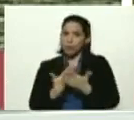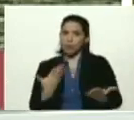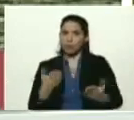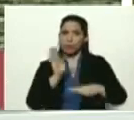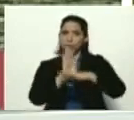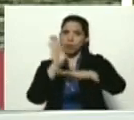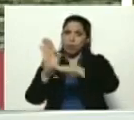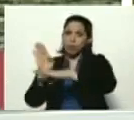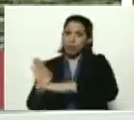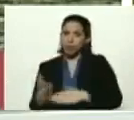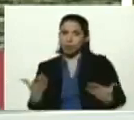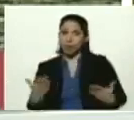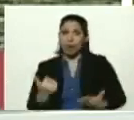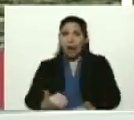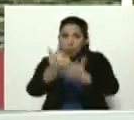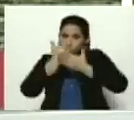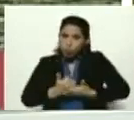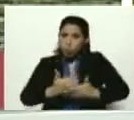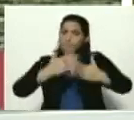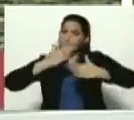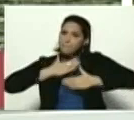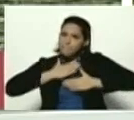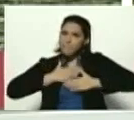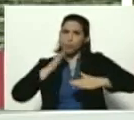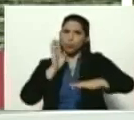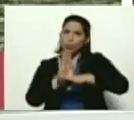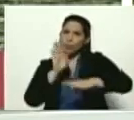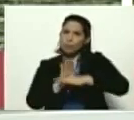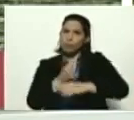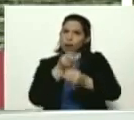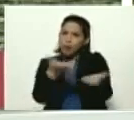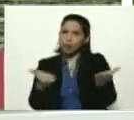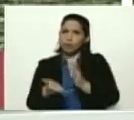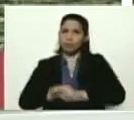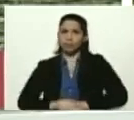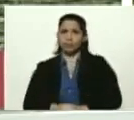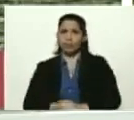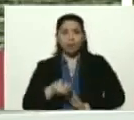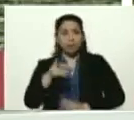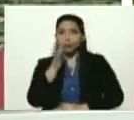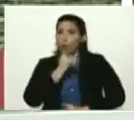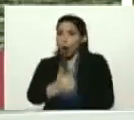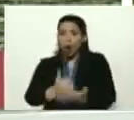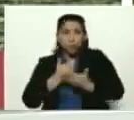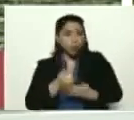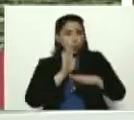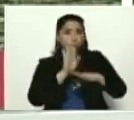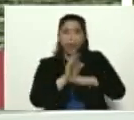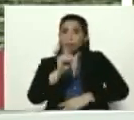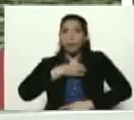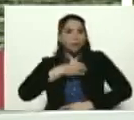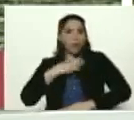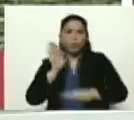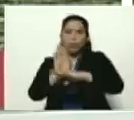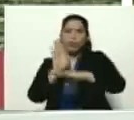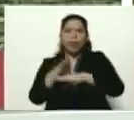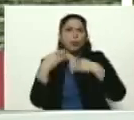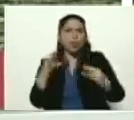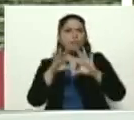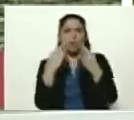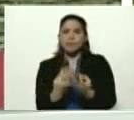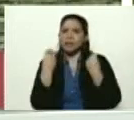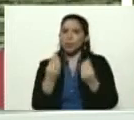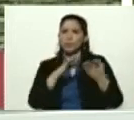cuídate y ayúdame a cuidarte. Si tú no me ayudas a cuidarte, no puedo cuidar a tu familia, a